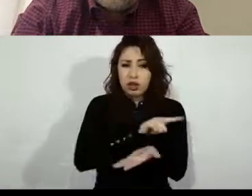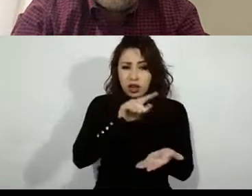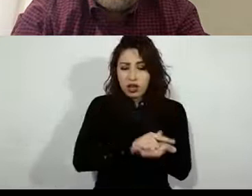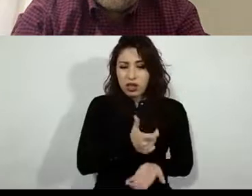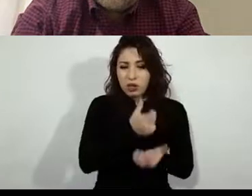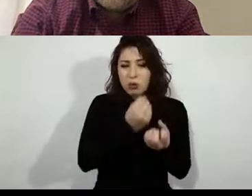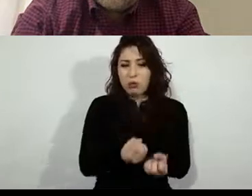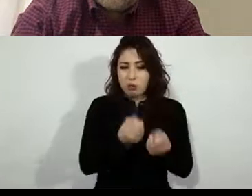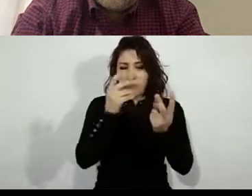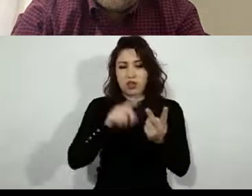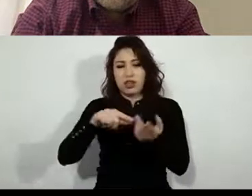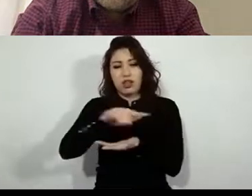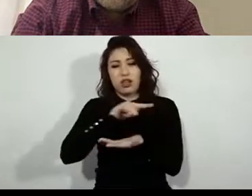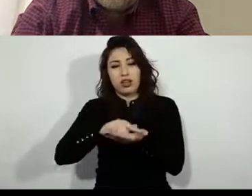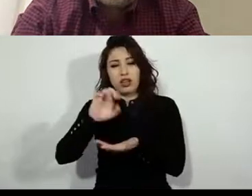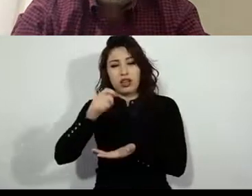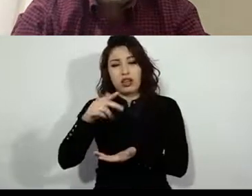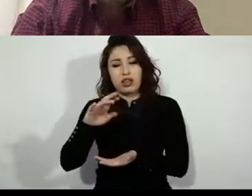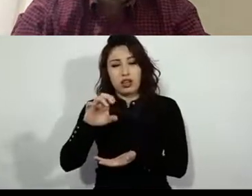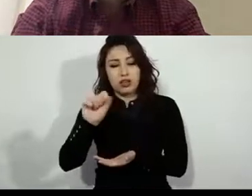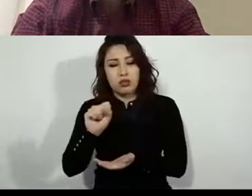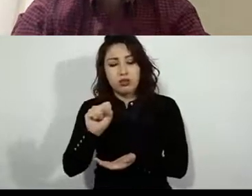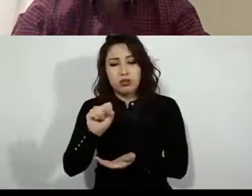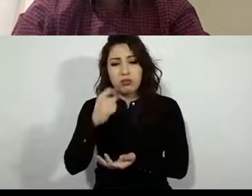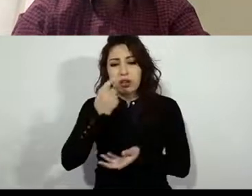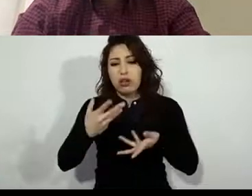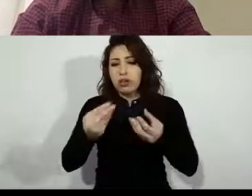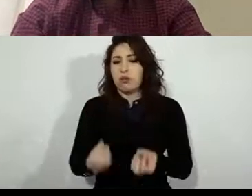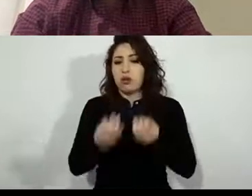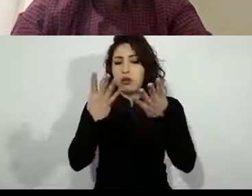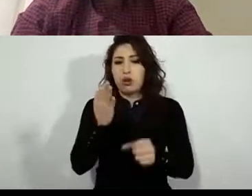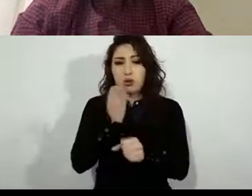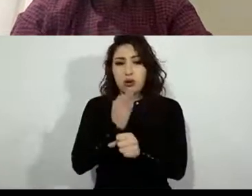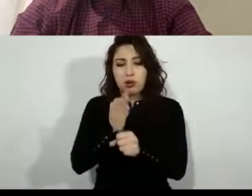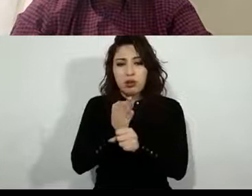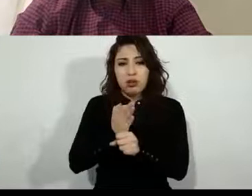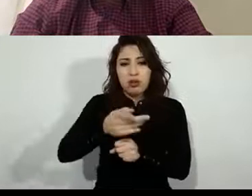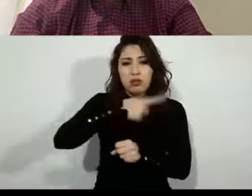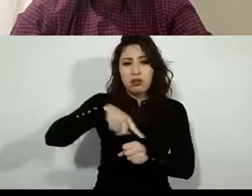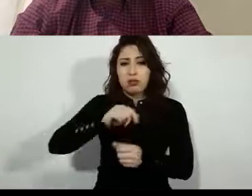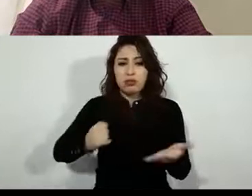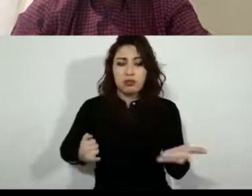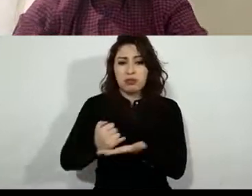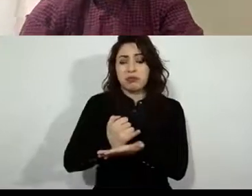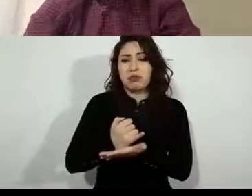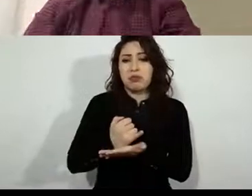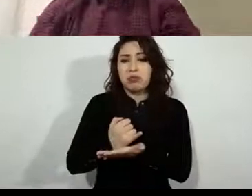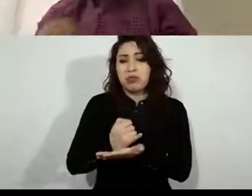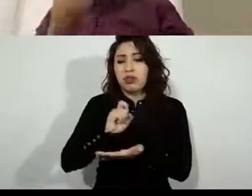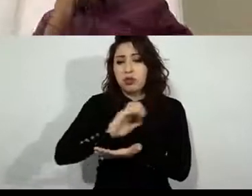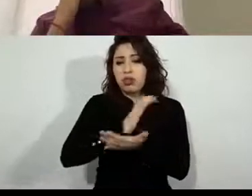presupuesto con un punto de acuerdo y hemos hecho, ahorita me estoy enterando de que ustedes hicieron un contrato de